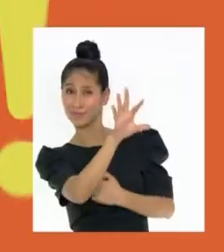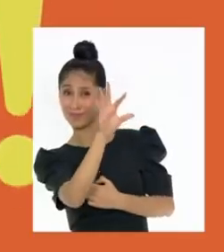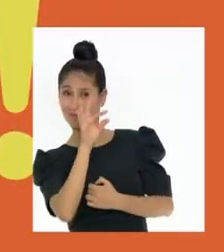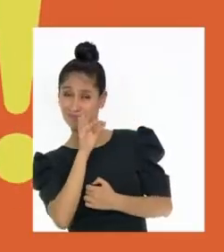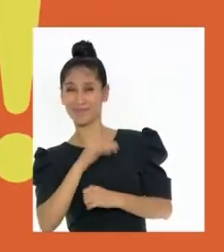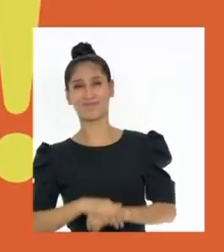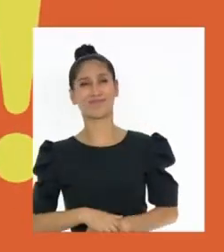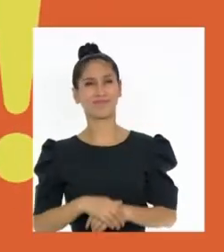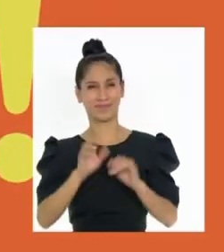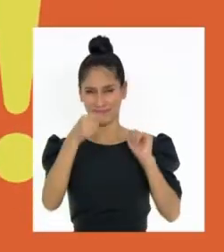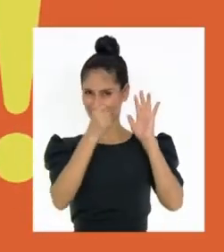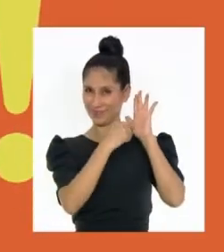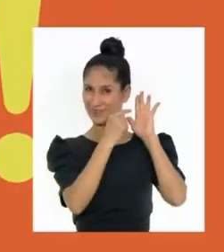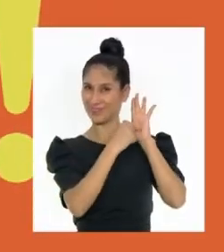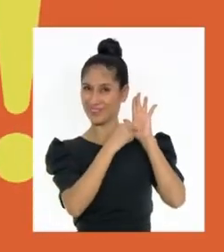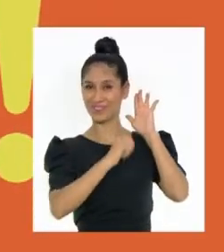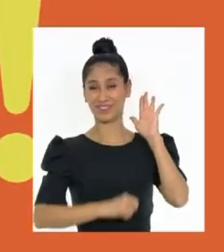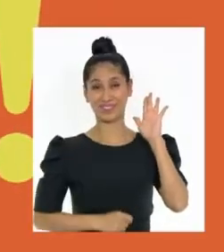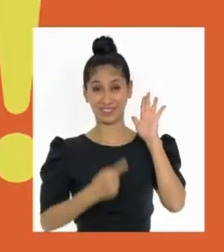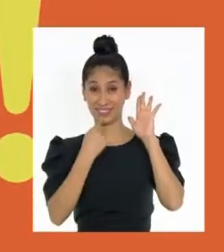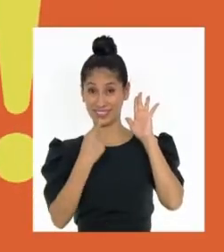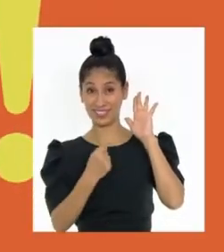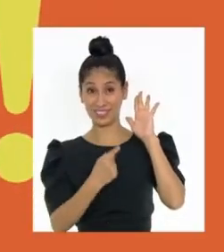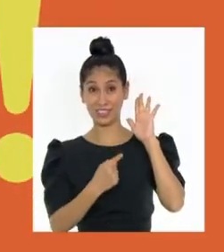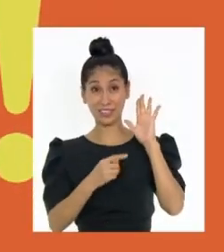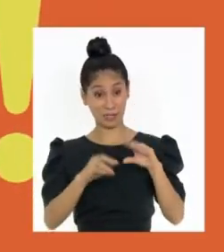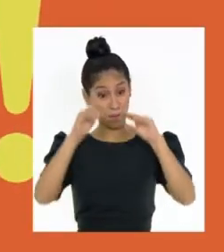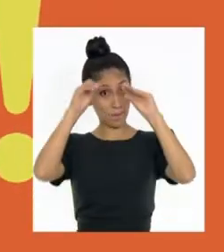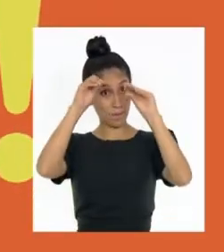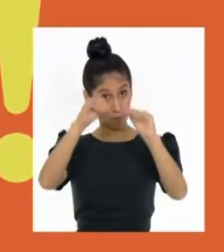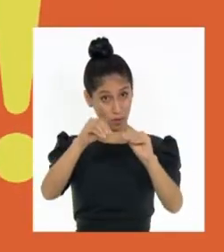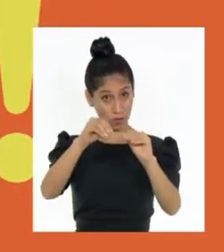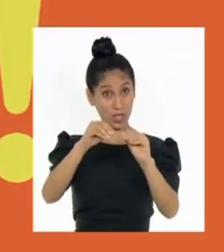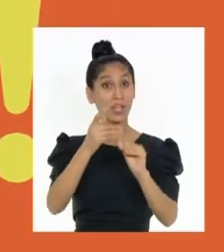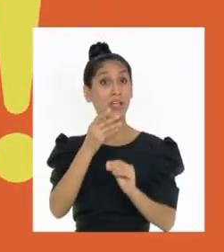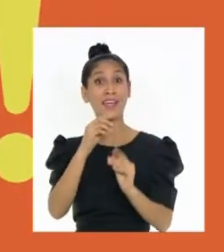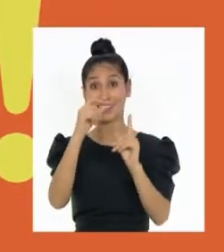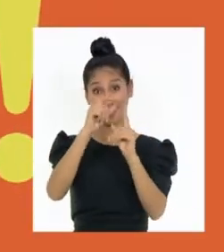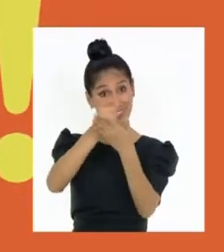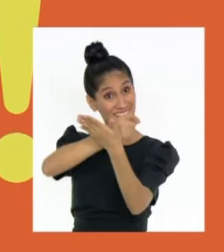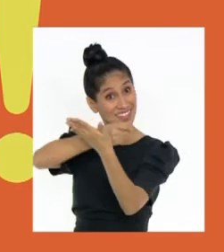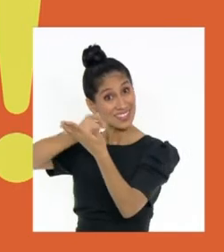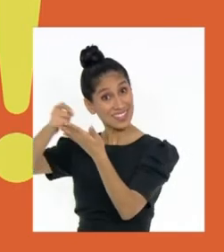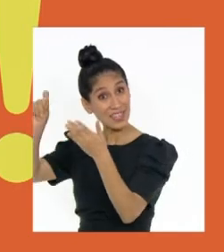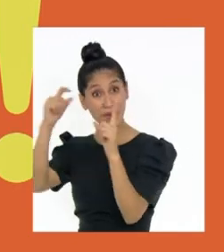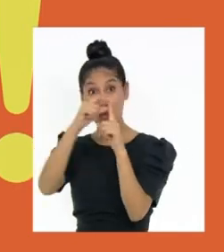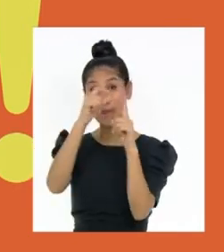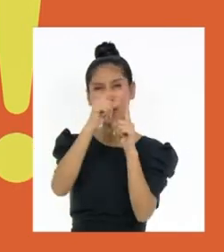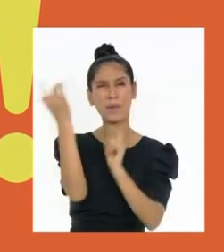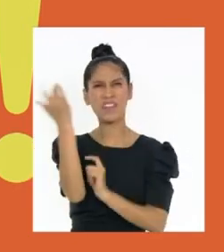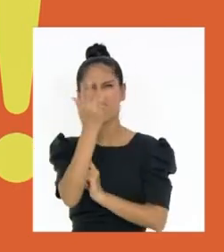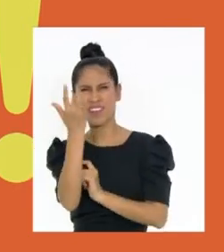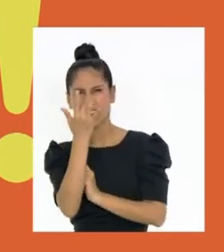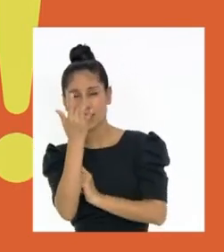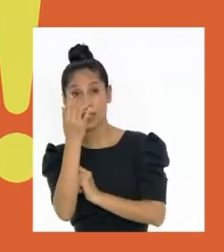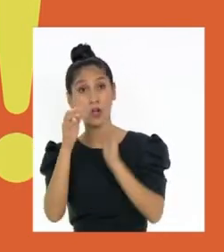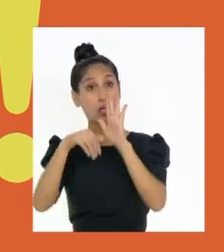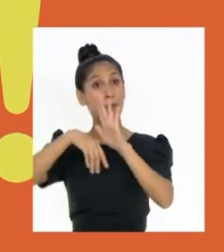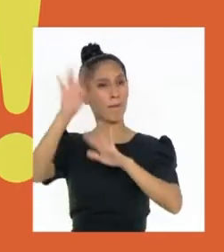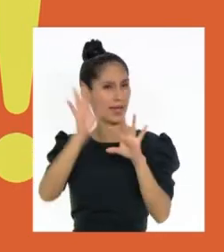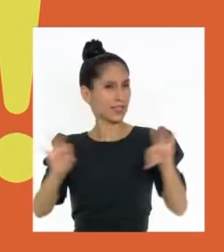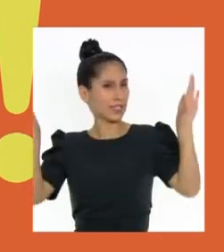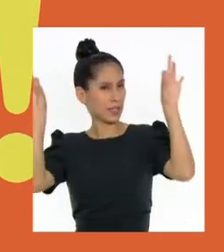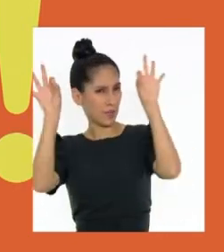tienen la siguiente pista. Se colocan en negritas aquellas palabras que se consideran importantes y que se espera que